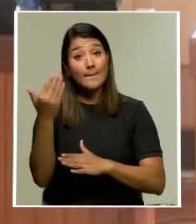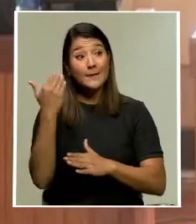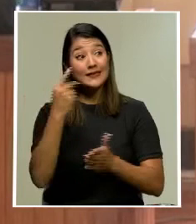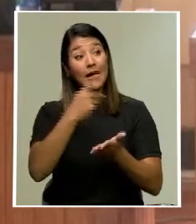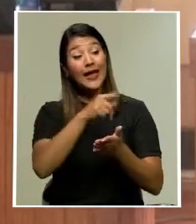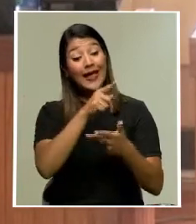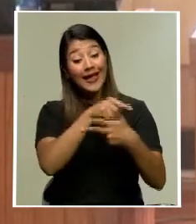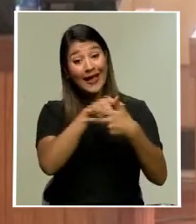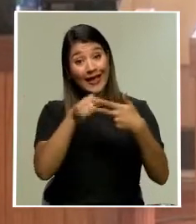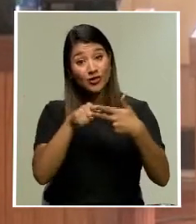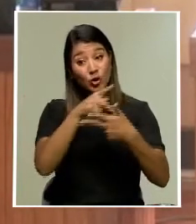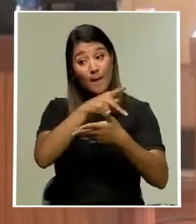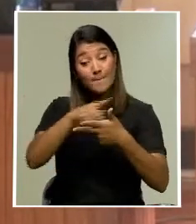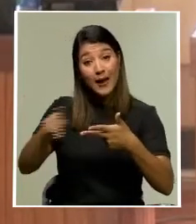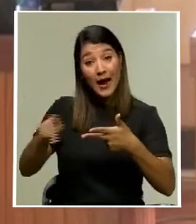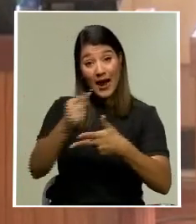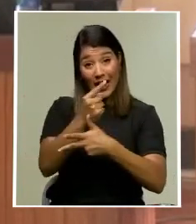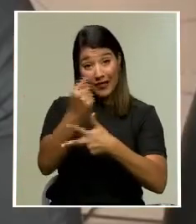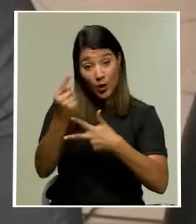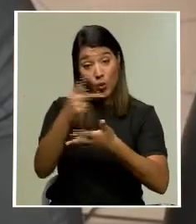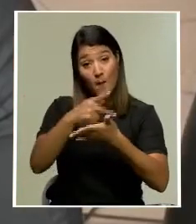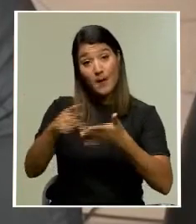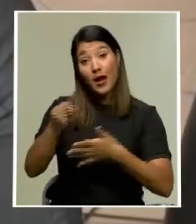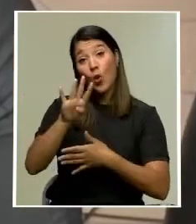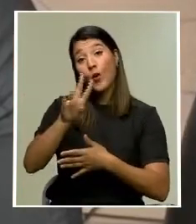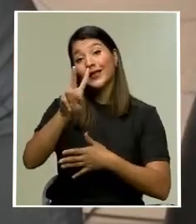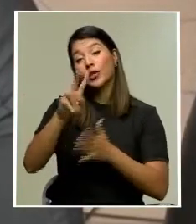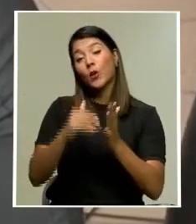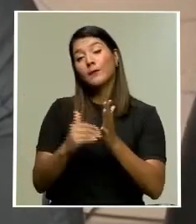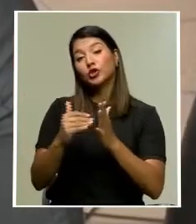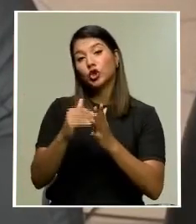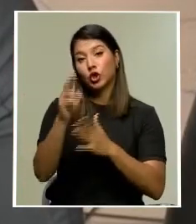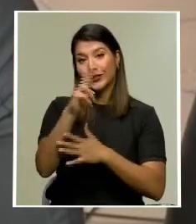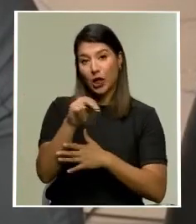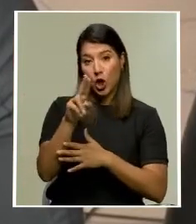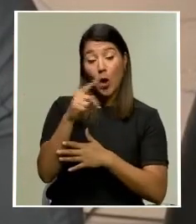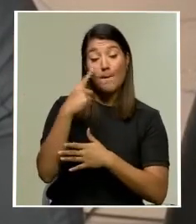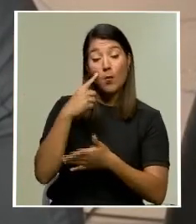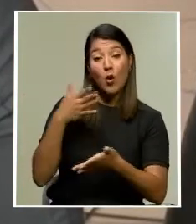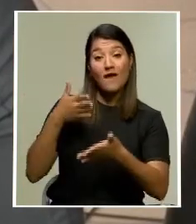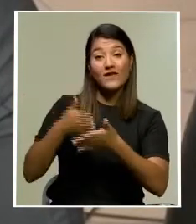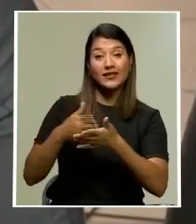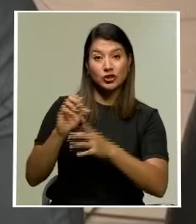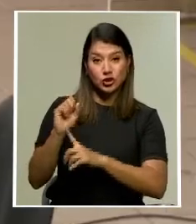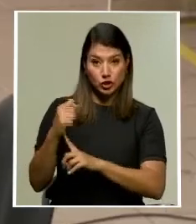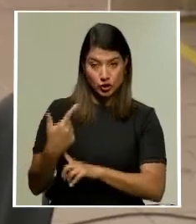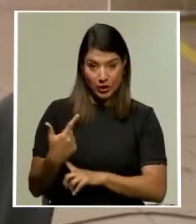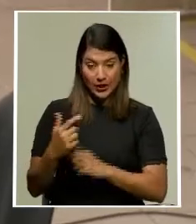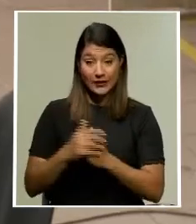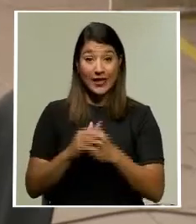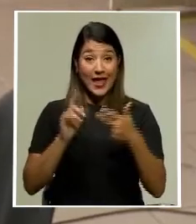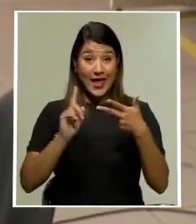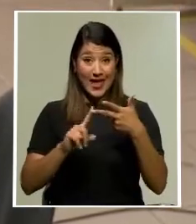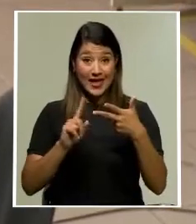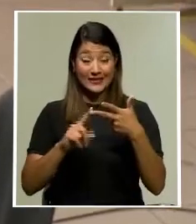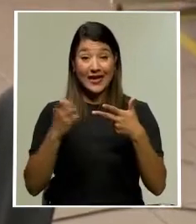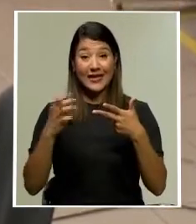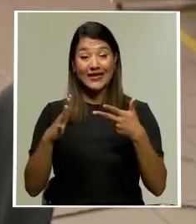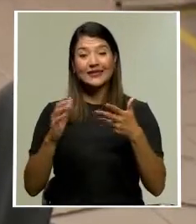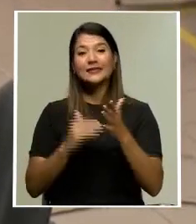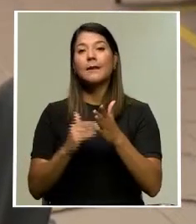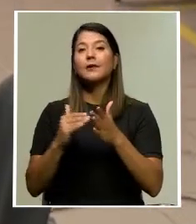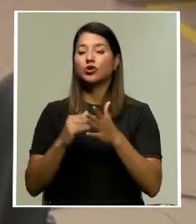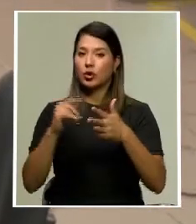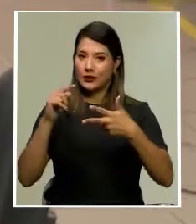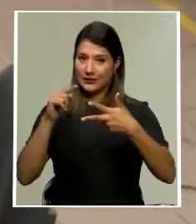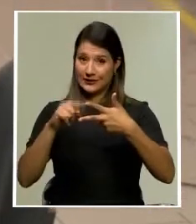de 42 millones de colones por el presunto daño social ocasionado por los 3 imputados. Berenice Smith 15 millones y